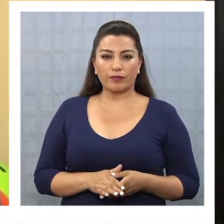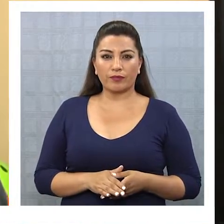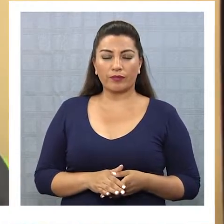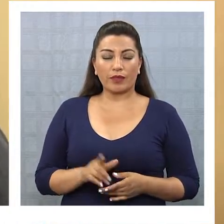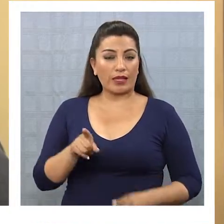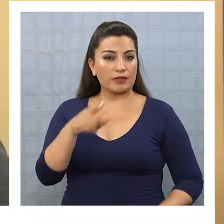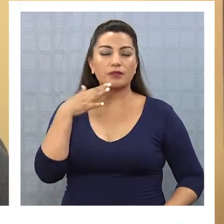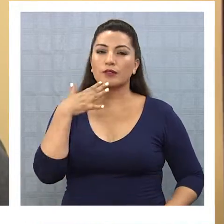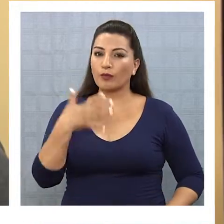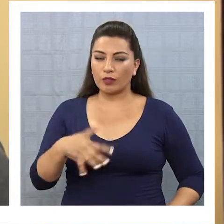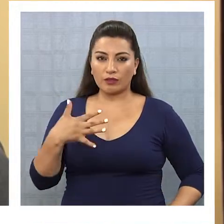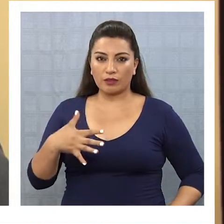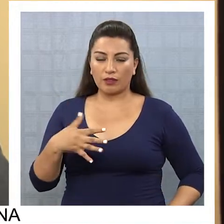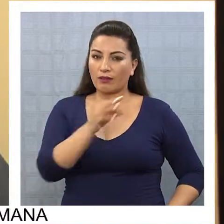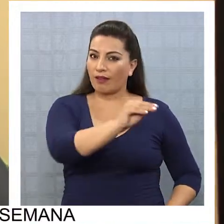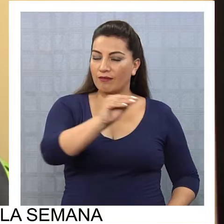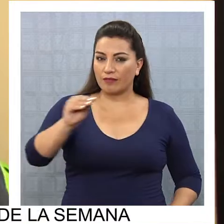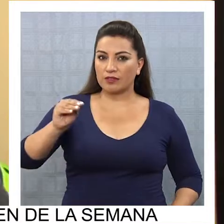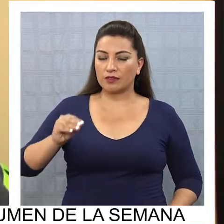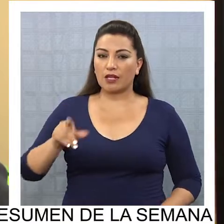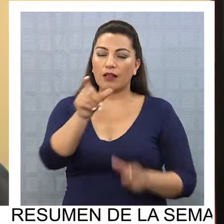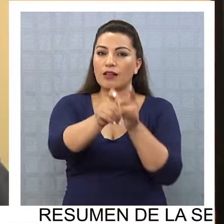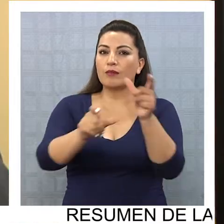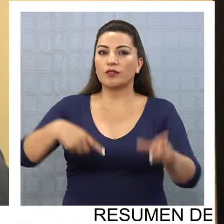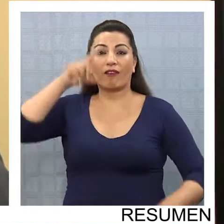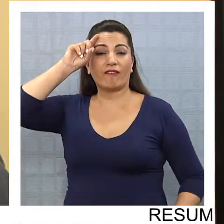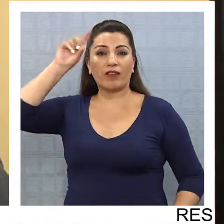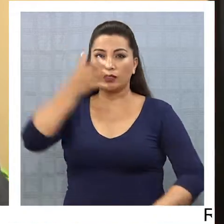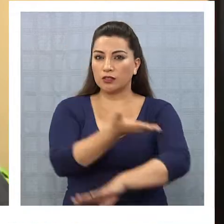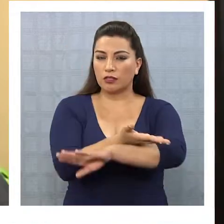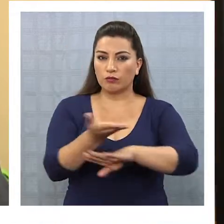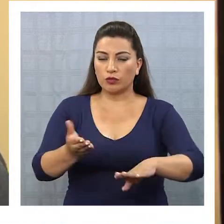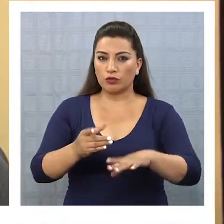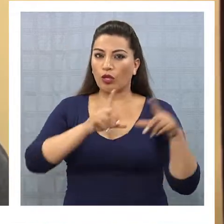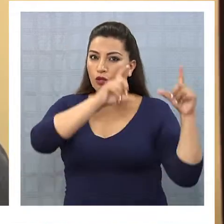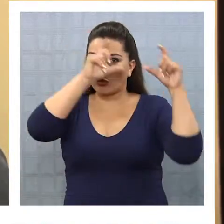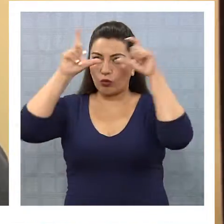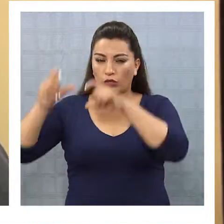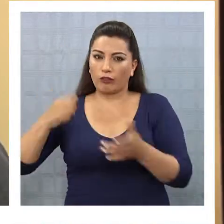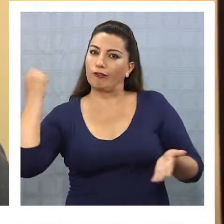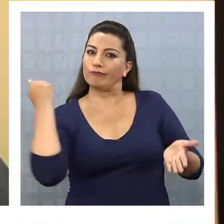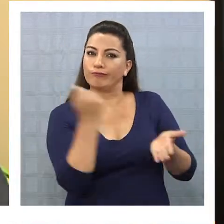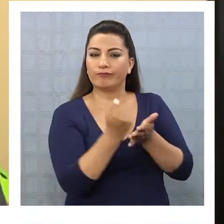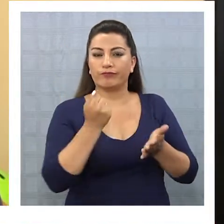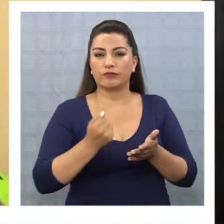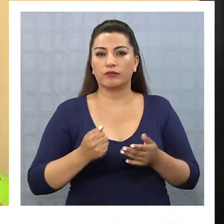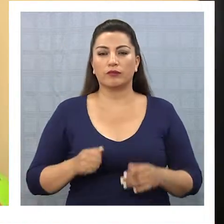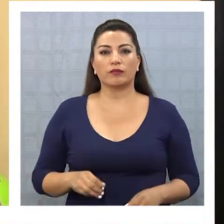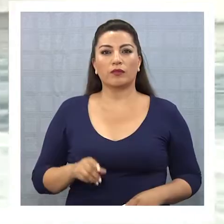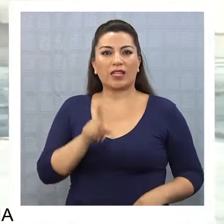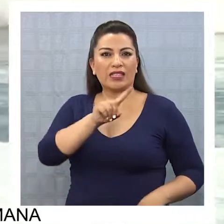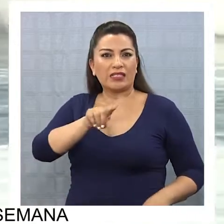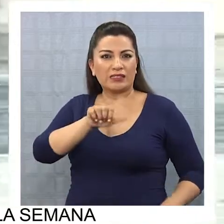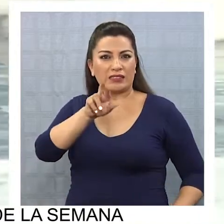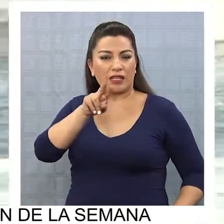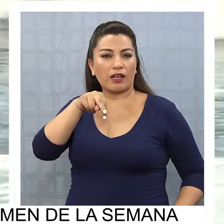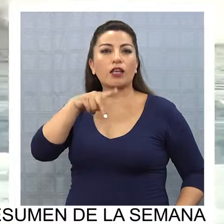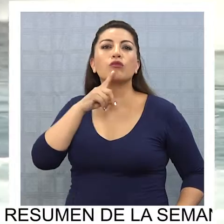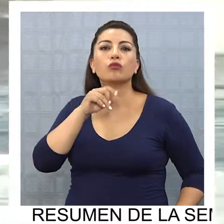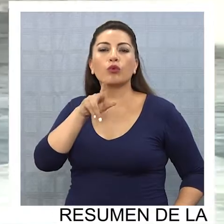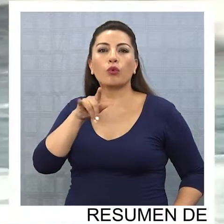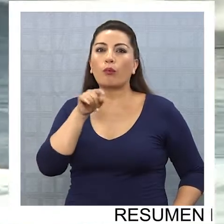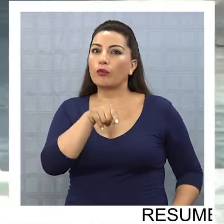Ahora es importante hacer un llamado a la comunidad a preferir servicios turísticos registrados. Los pueden encontrar en nuestra página en sernatur.cl.